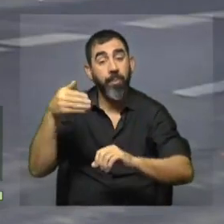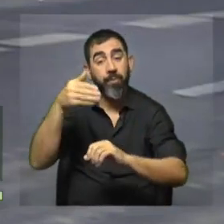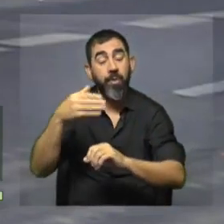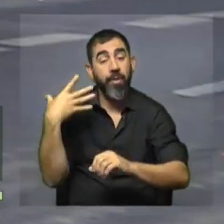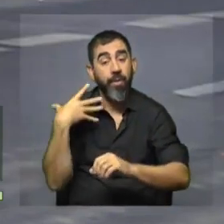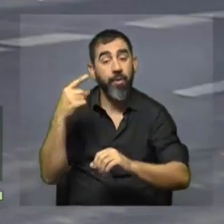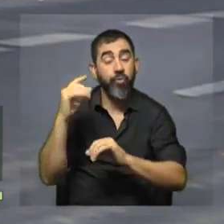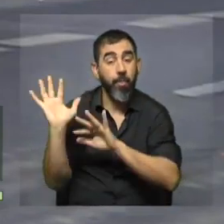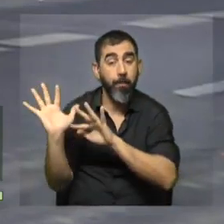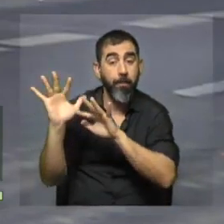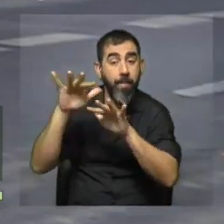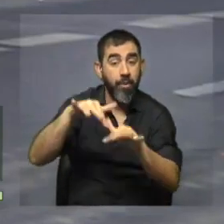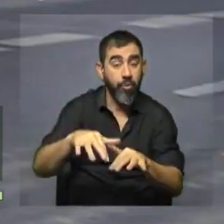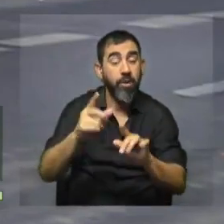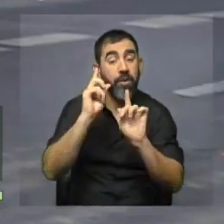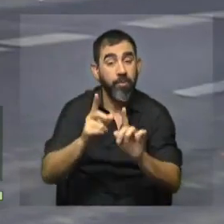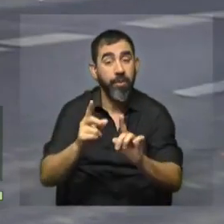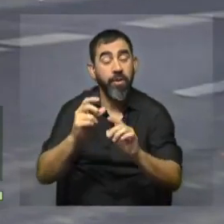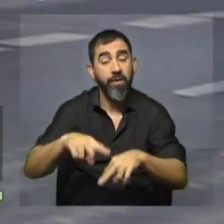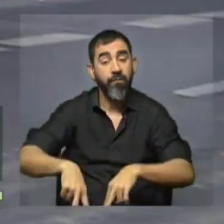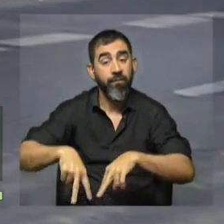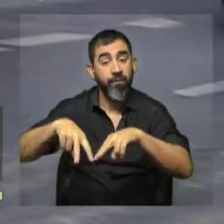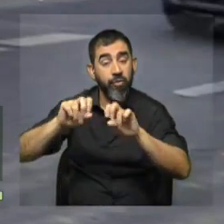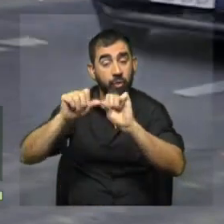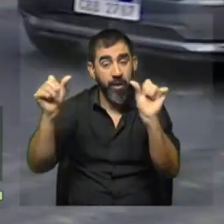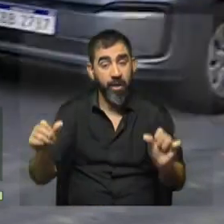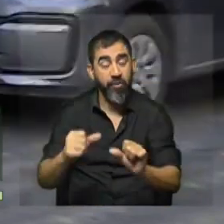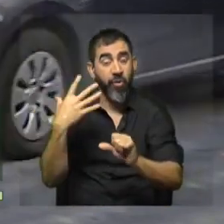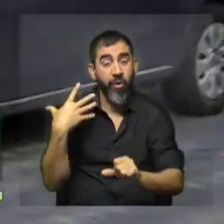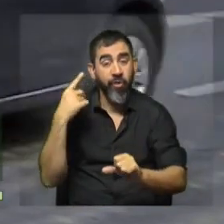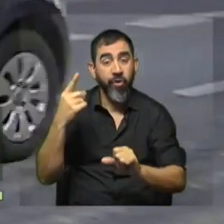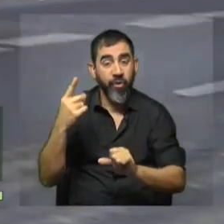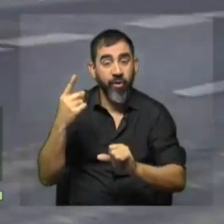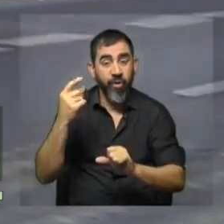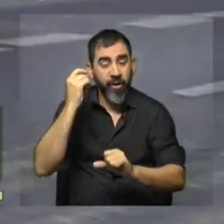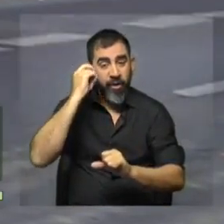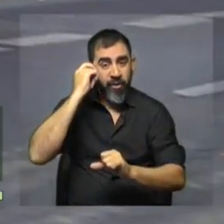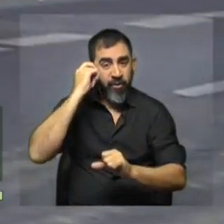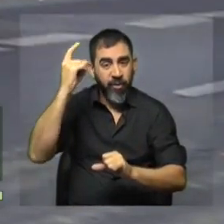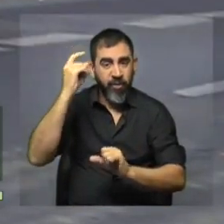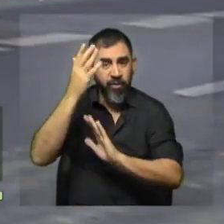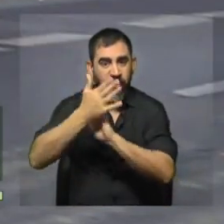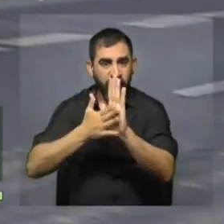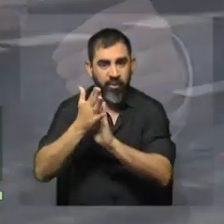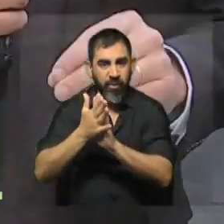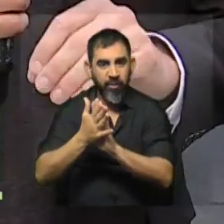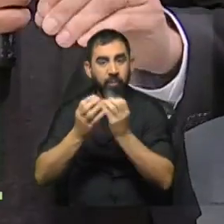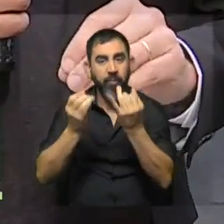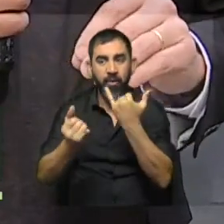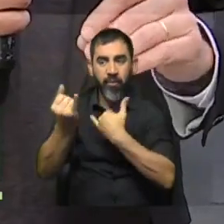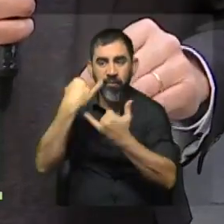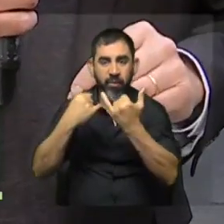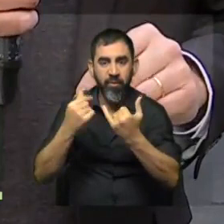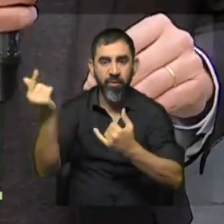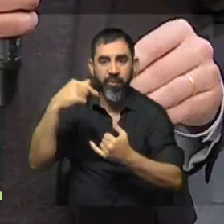la Dirección Migraciones, pero también de toda la investigación que realizó la Dirección Nacional de Inteligencia a partir de información que